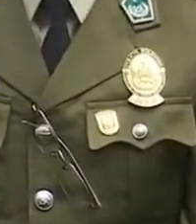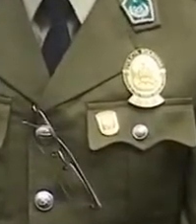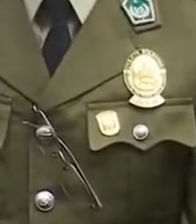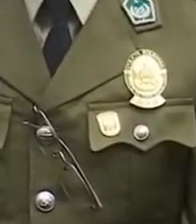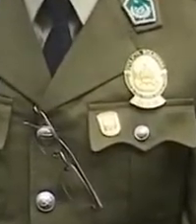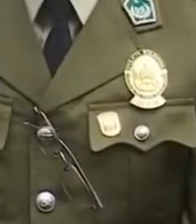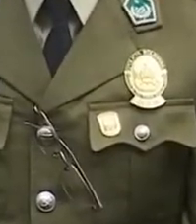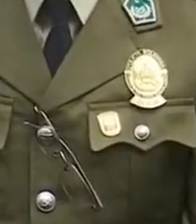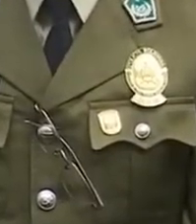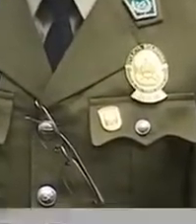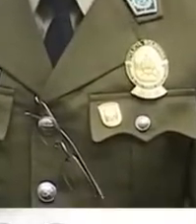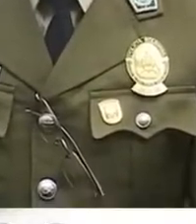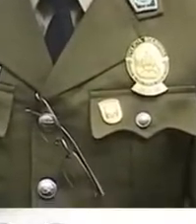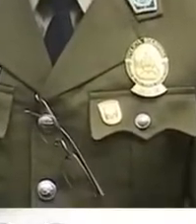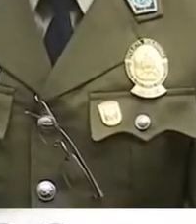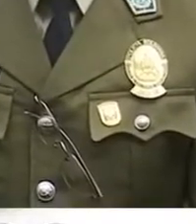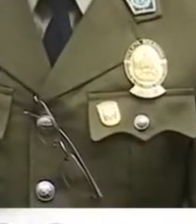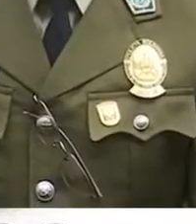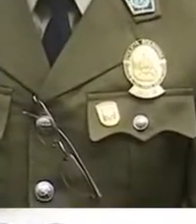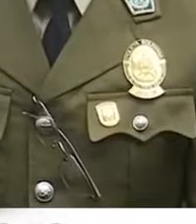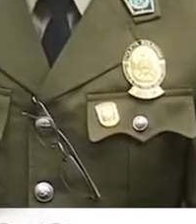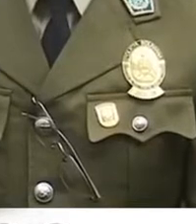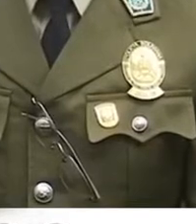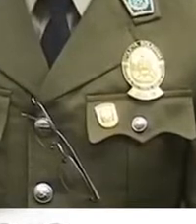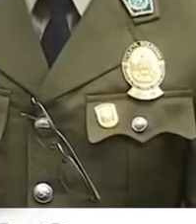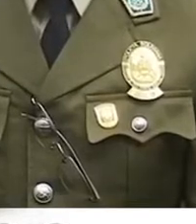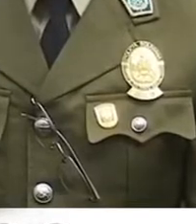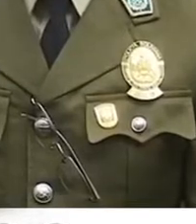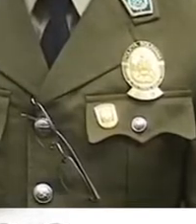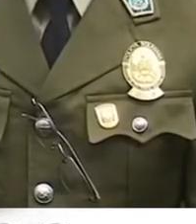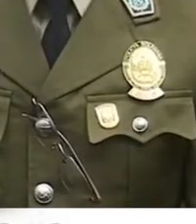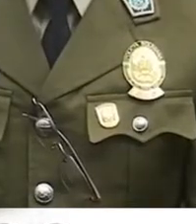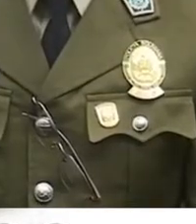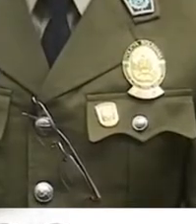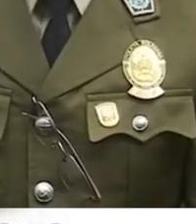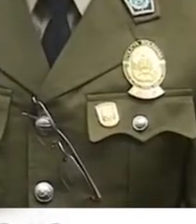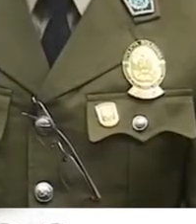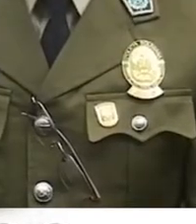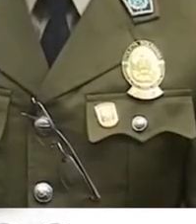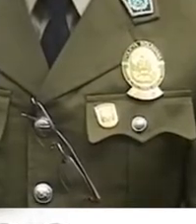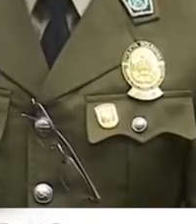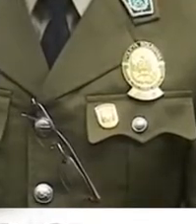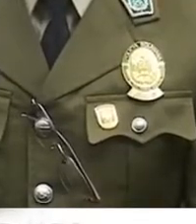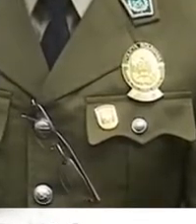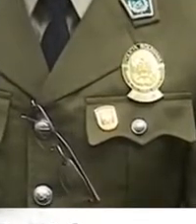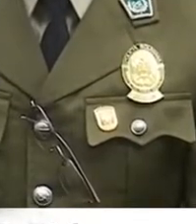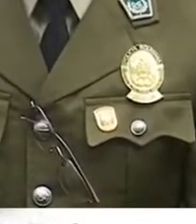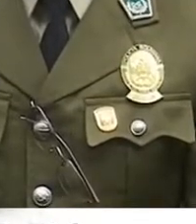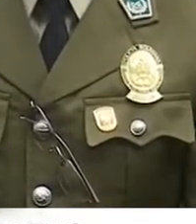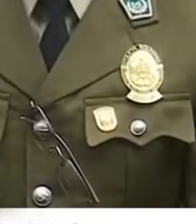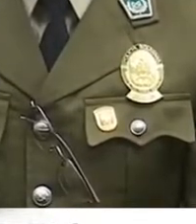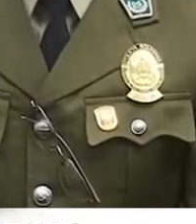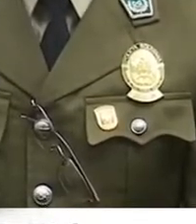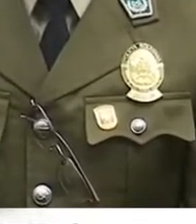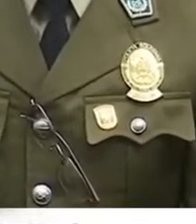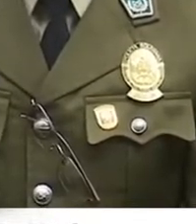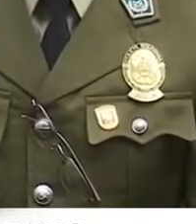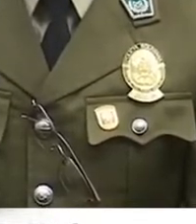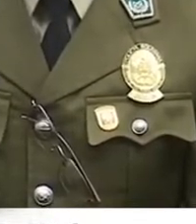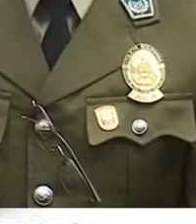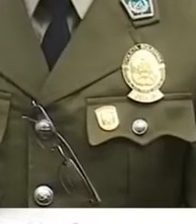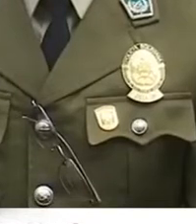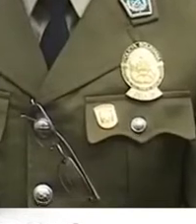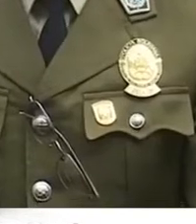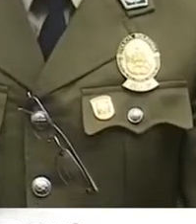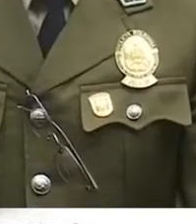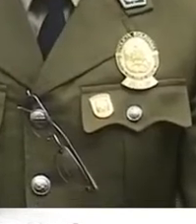¿Quiénes están detrás de esto? Bonita pregunta. Nuevamente aparece Montenegro.